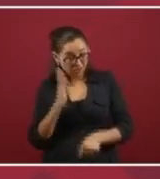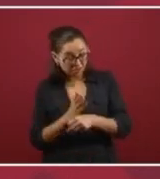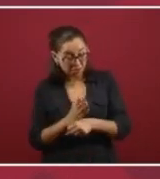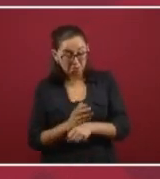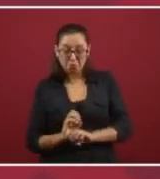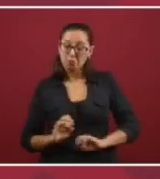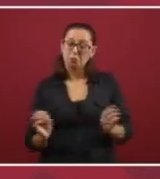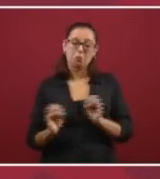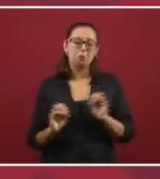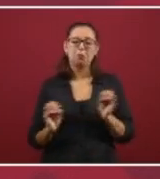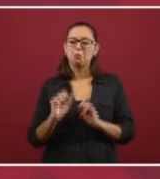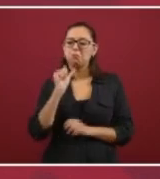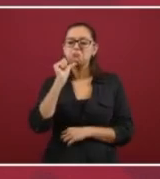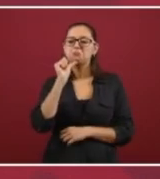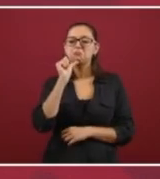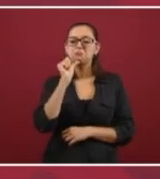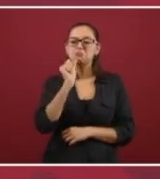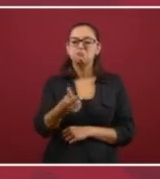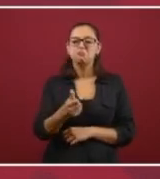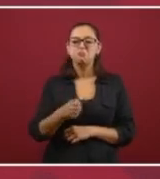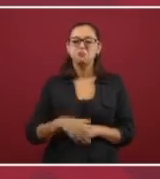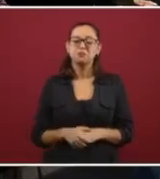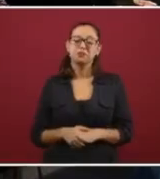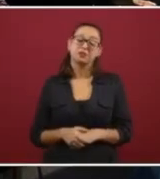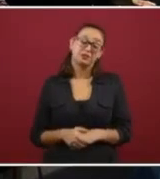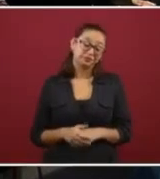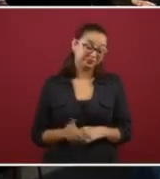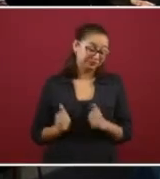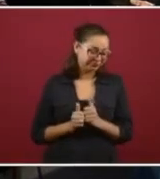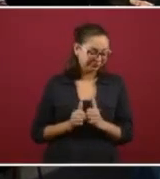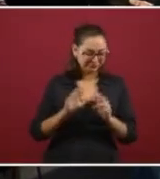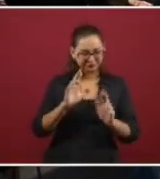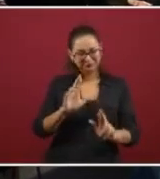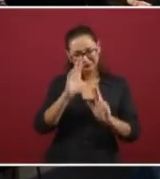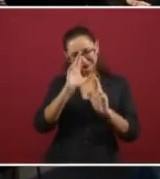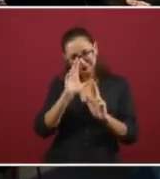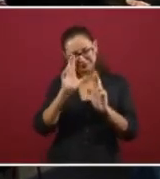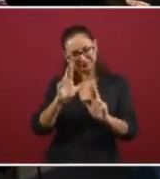estaban ahí, con todo respeto,